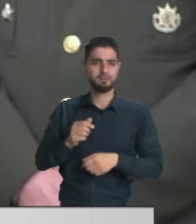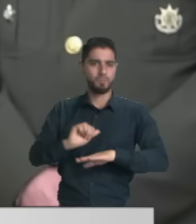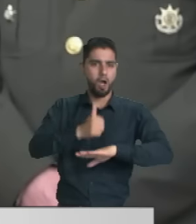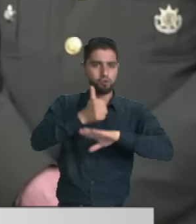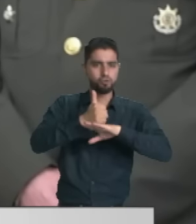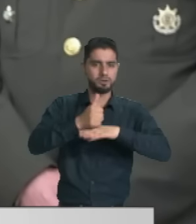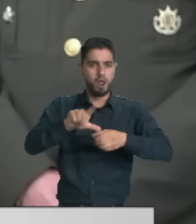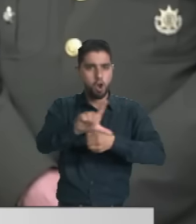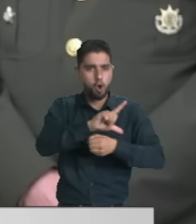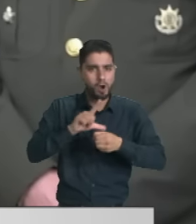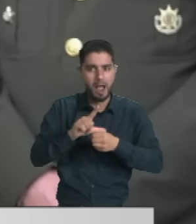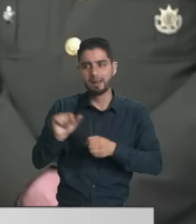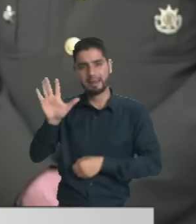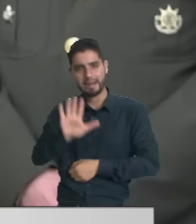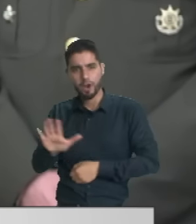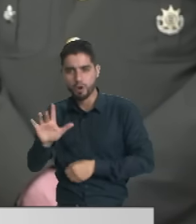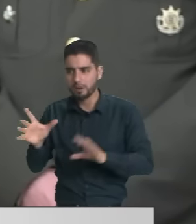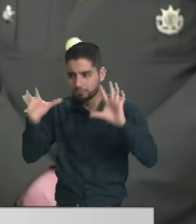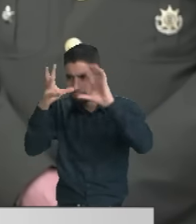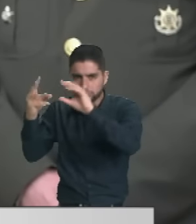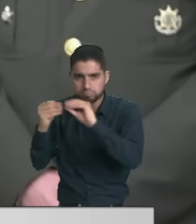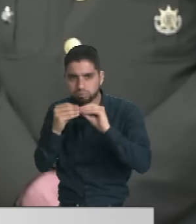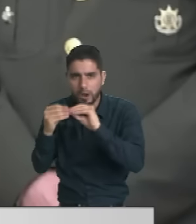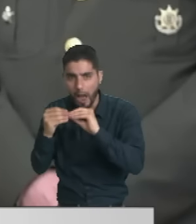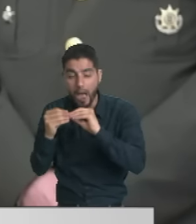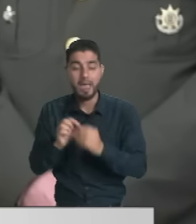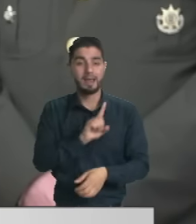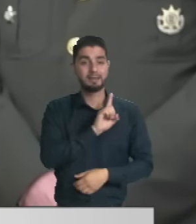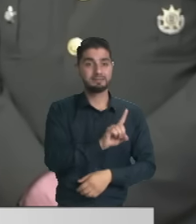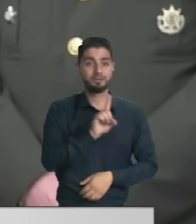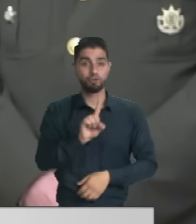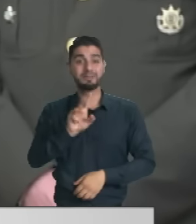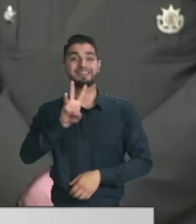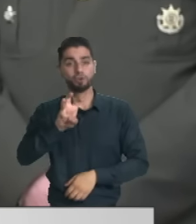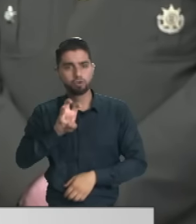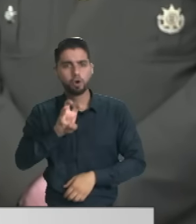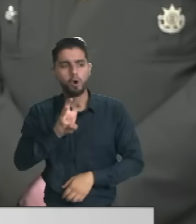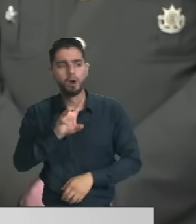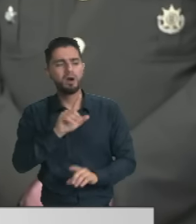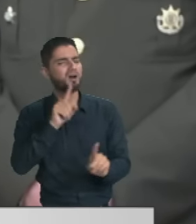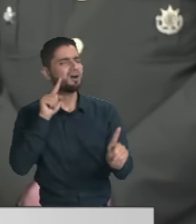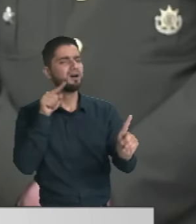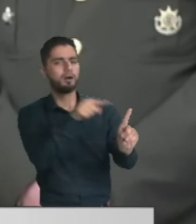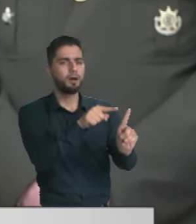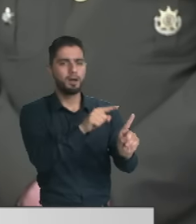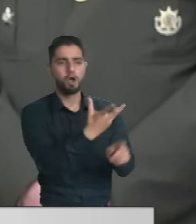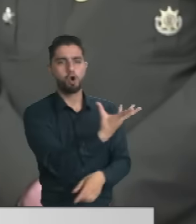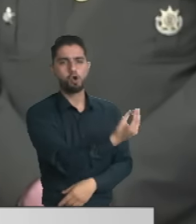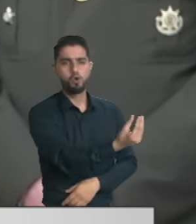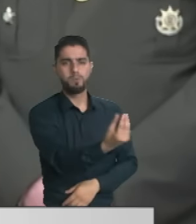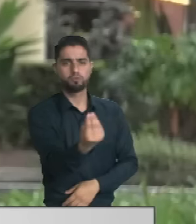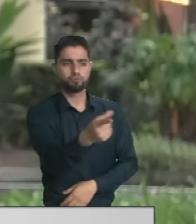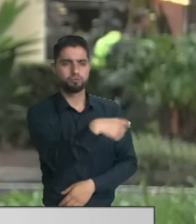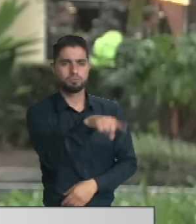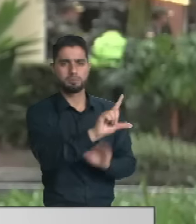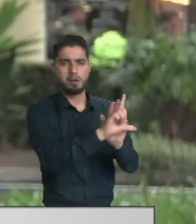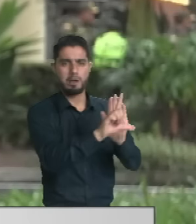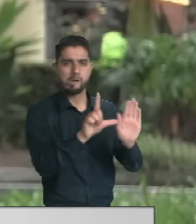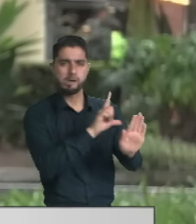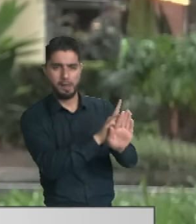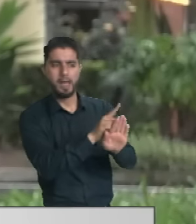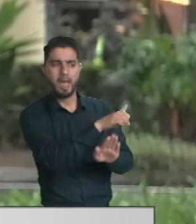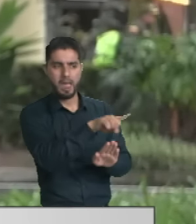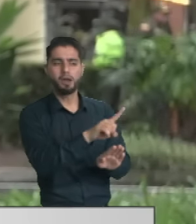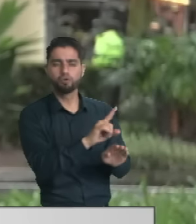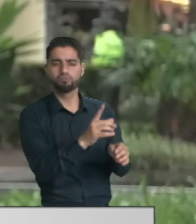regionales, 118 están dirigidas contra grupos armados organizados. El director